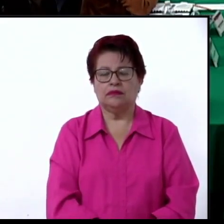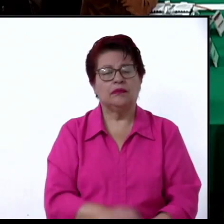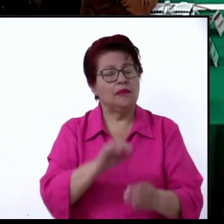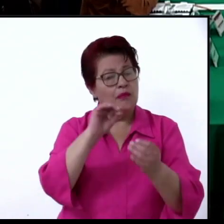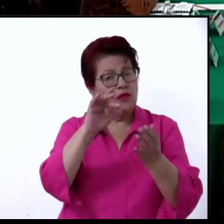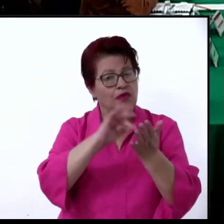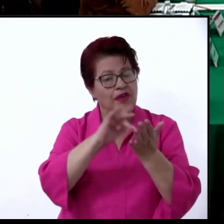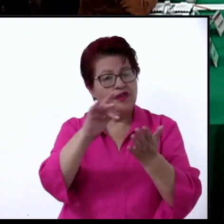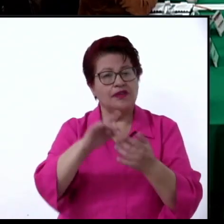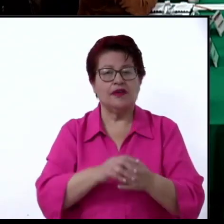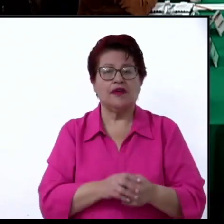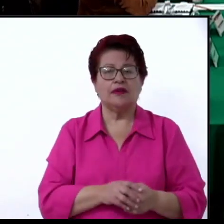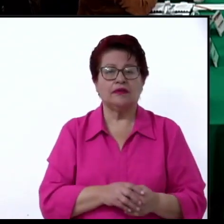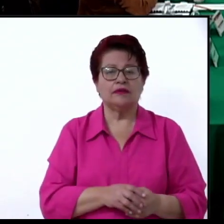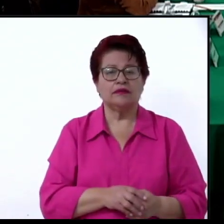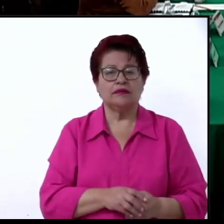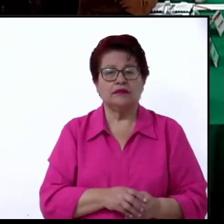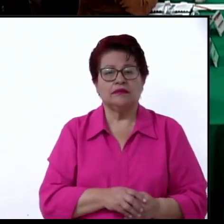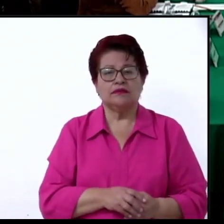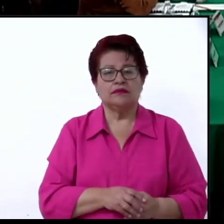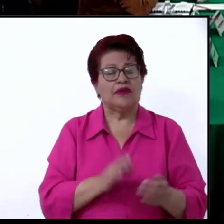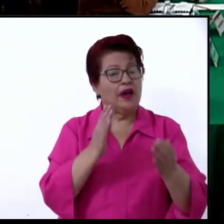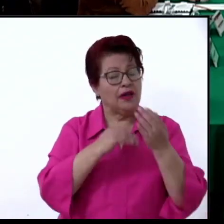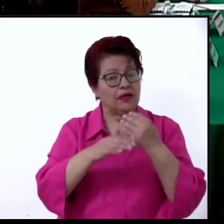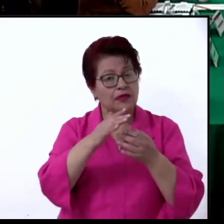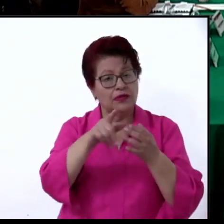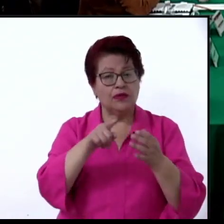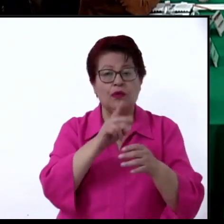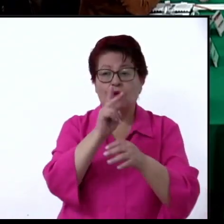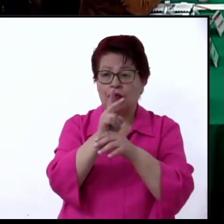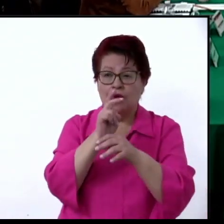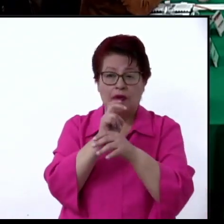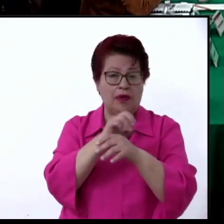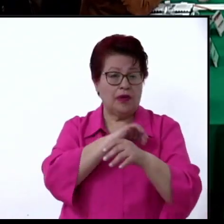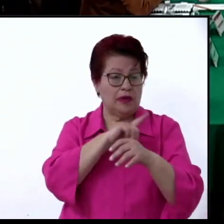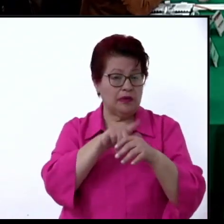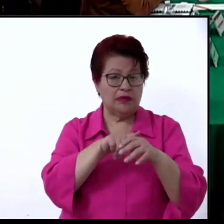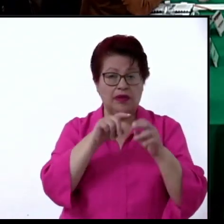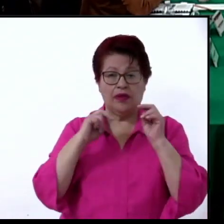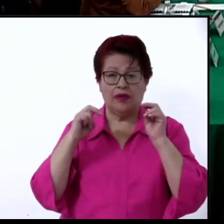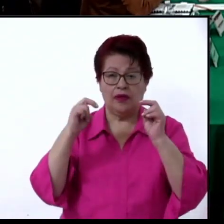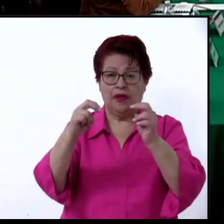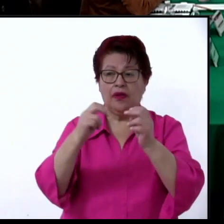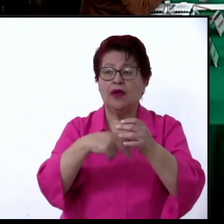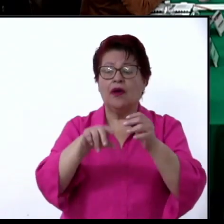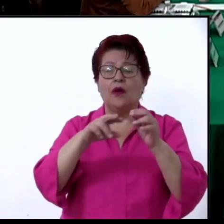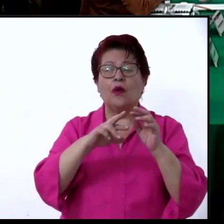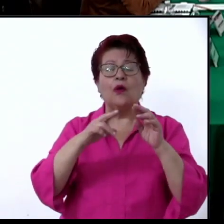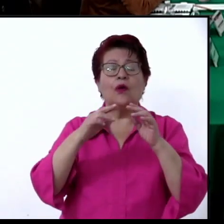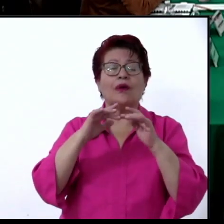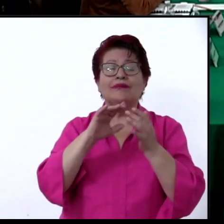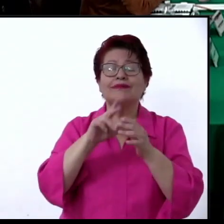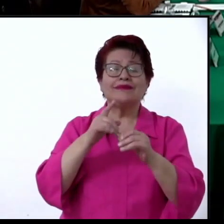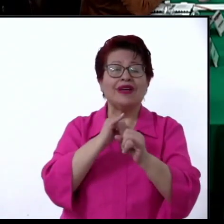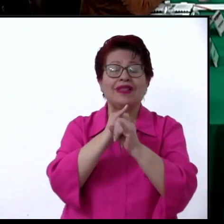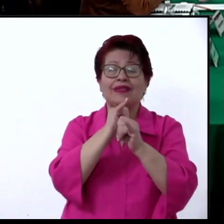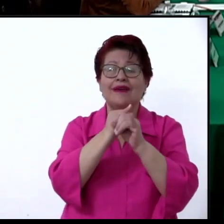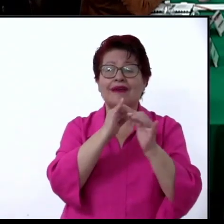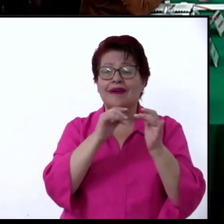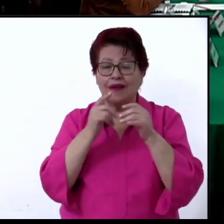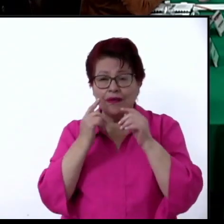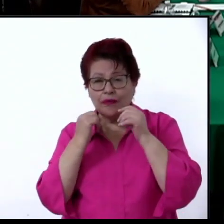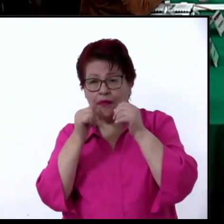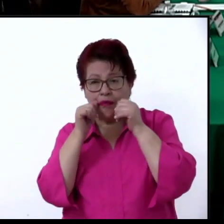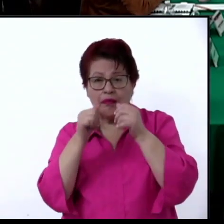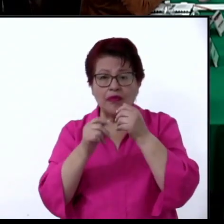Muchísimas gracias a todos los invitados especiales, a los que nos siguen en las redes, y pues sea